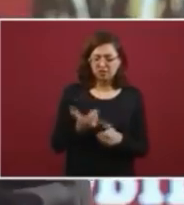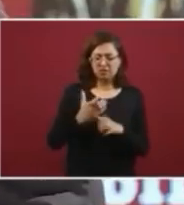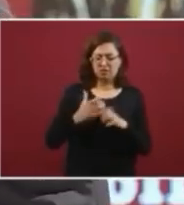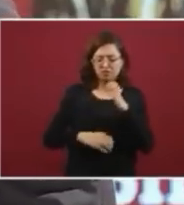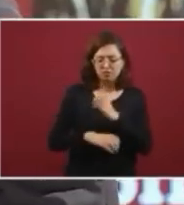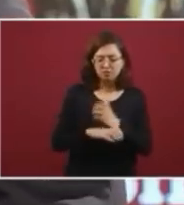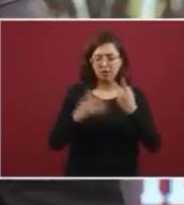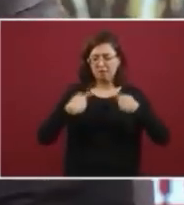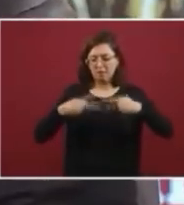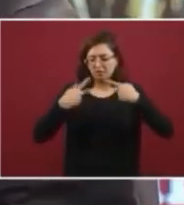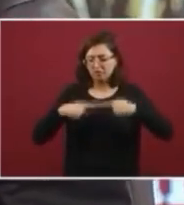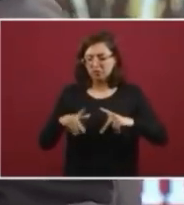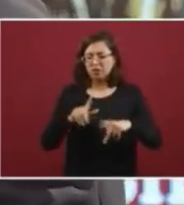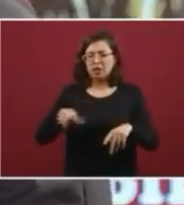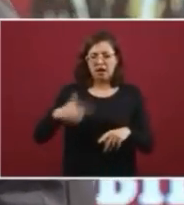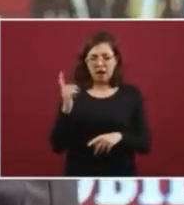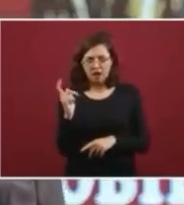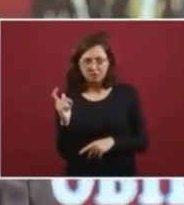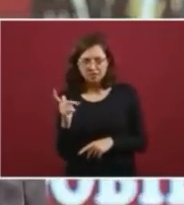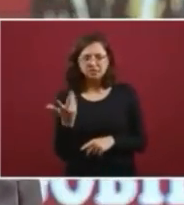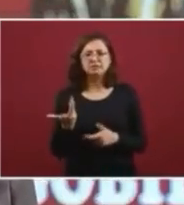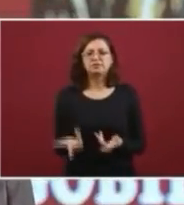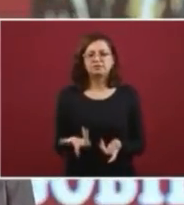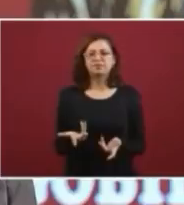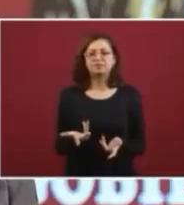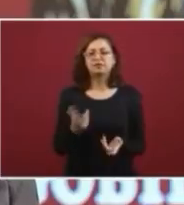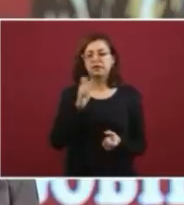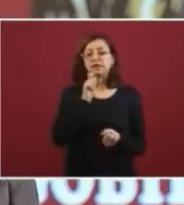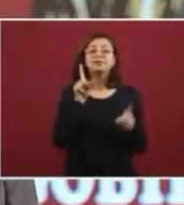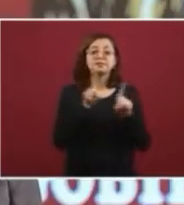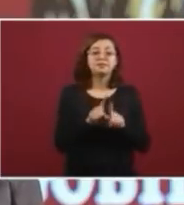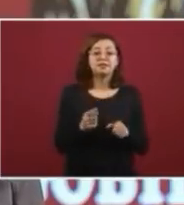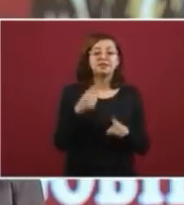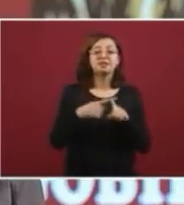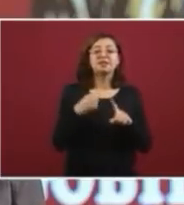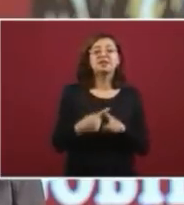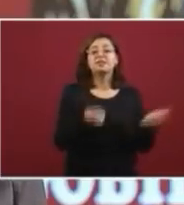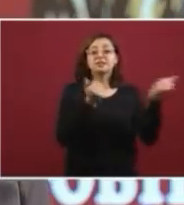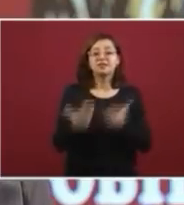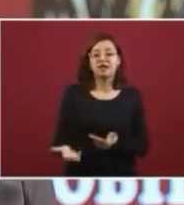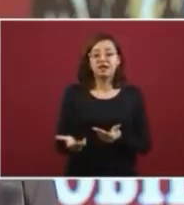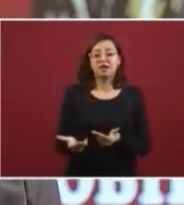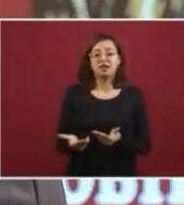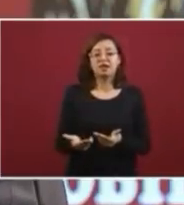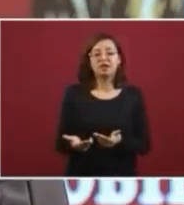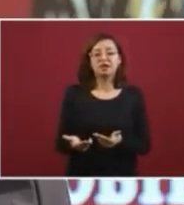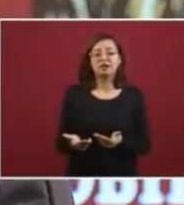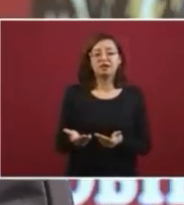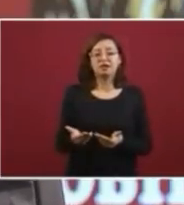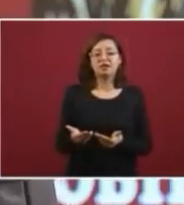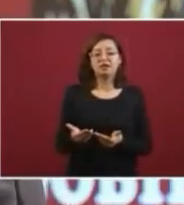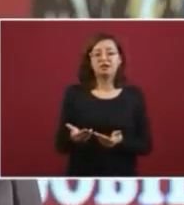armas, que también tienen su sede o su origen o están o tienen